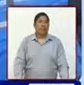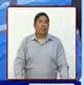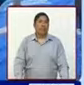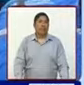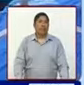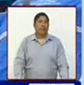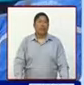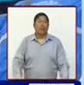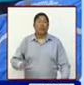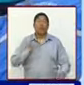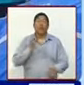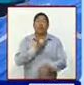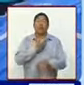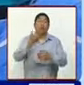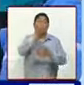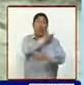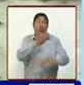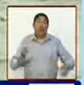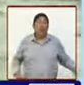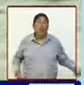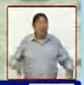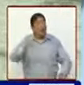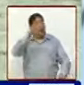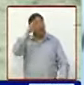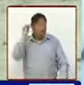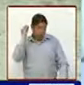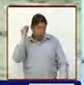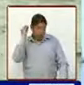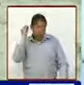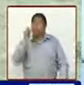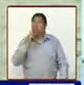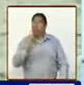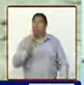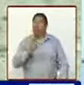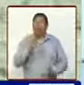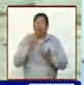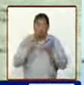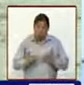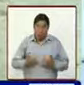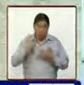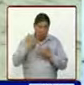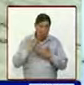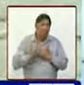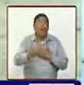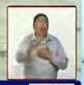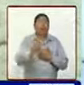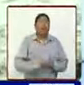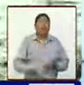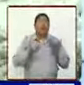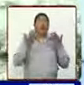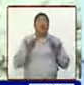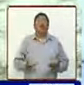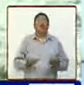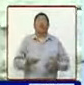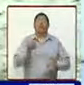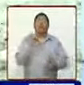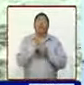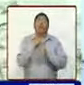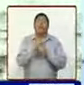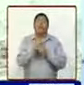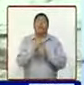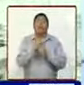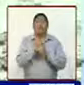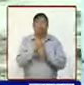El encargo de nuestro presidente Luis Arce Catacora es que a partir de hoy día estemos aquí presentes